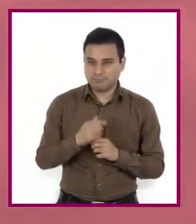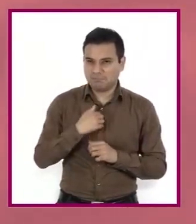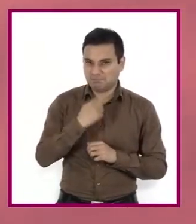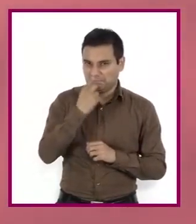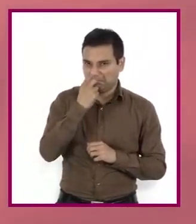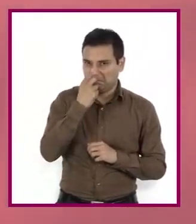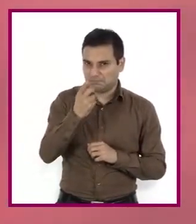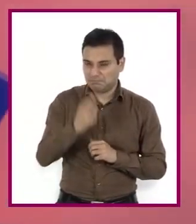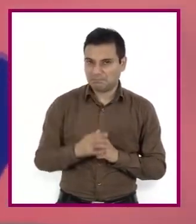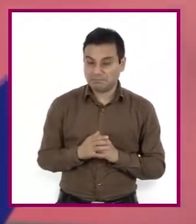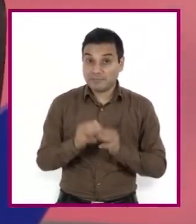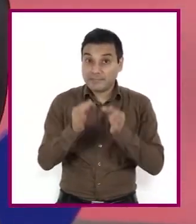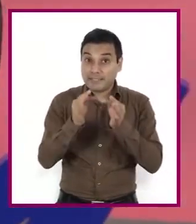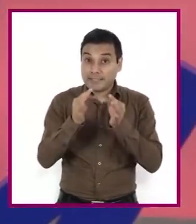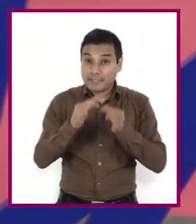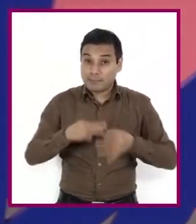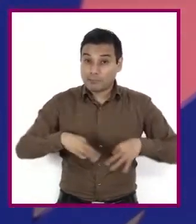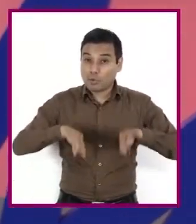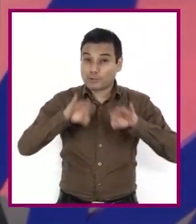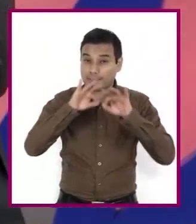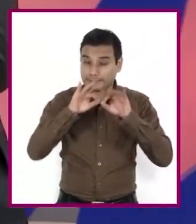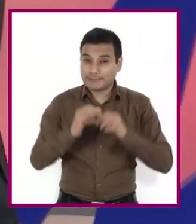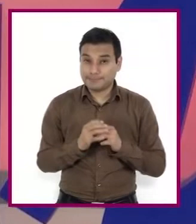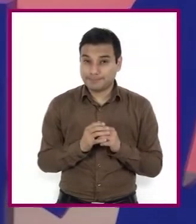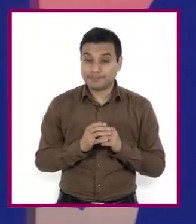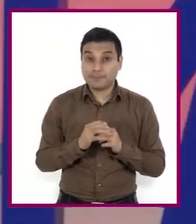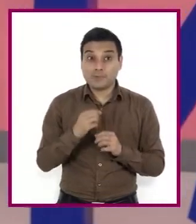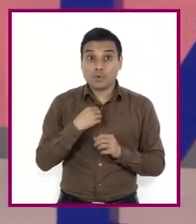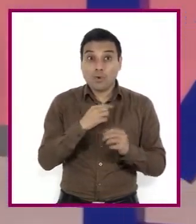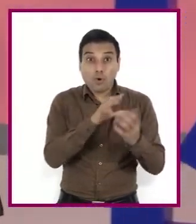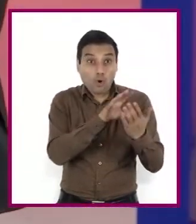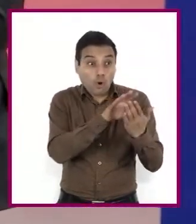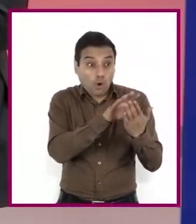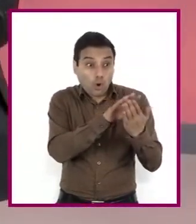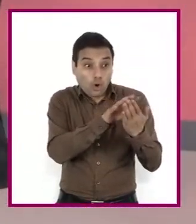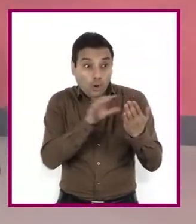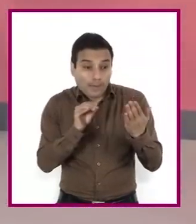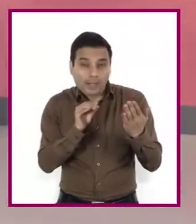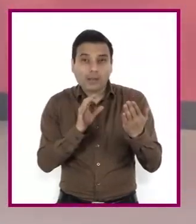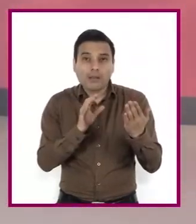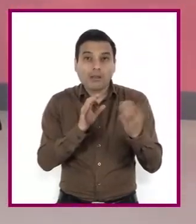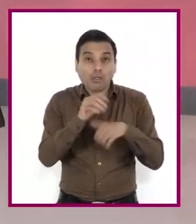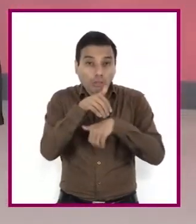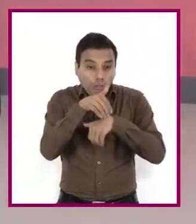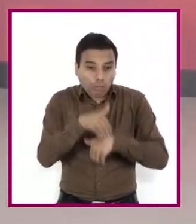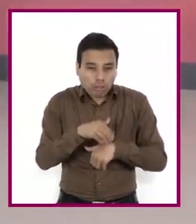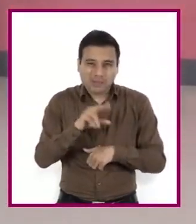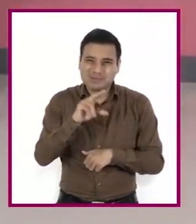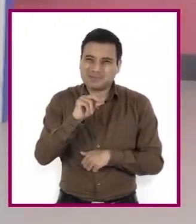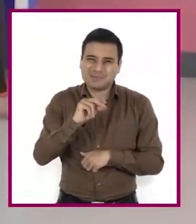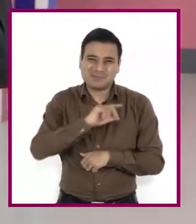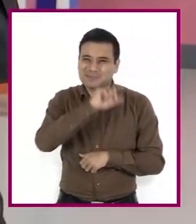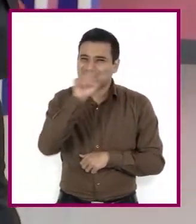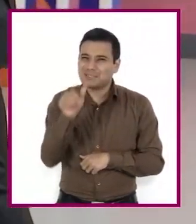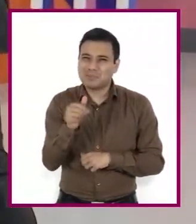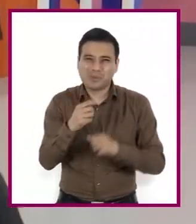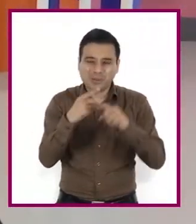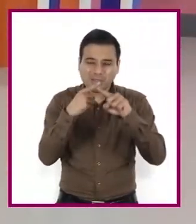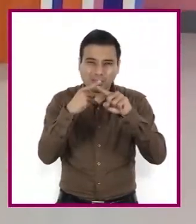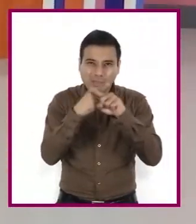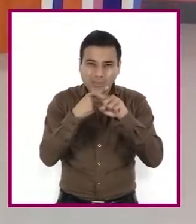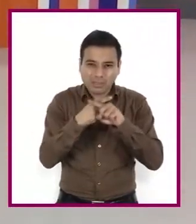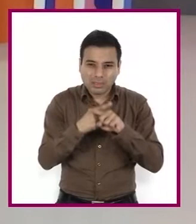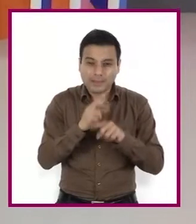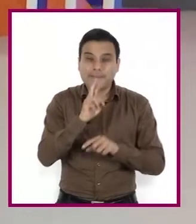recalcar que es importante evitar el efecto del copiado y del pegado, pues puede carecer de coherencia y es deseable que